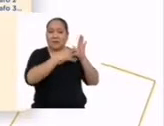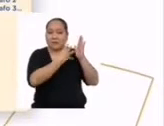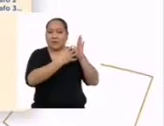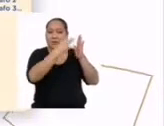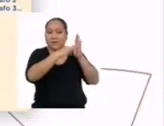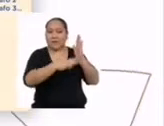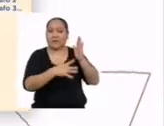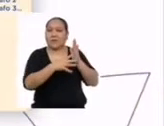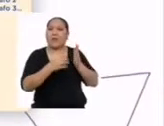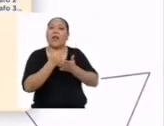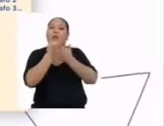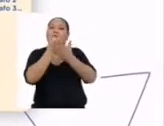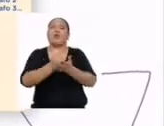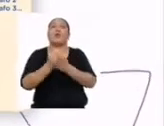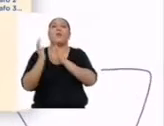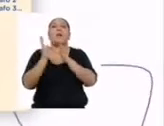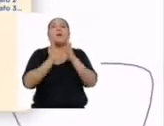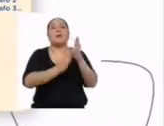organizar nuestras ideas.